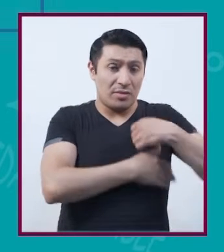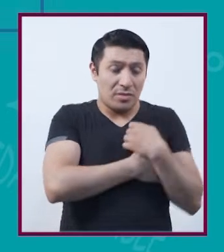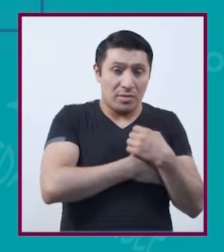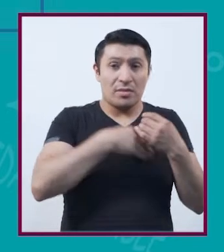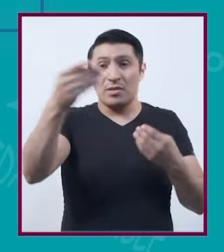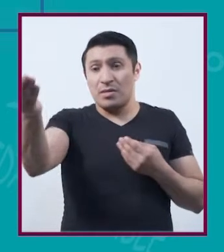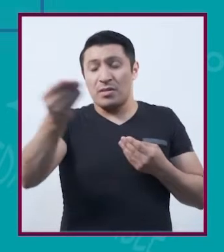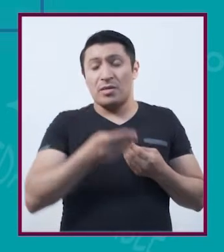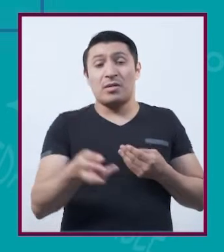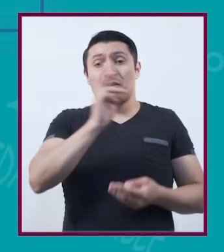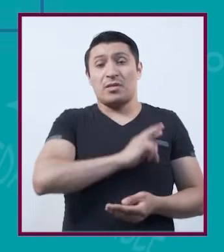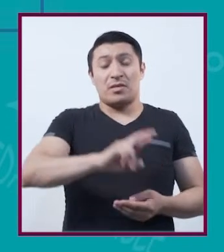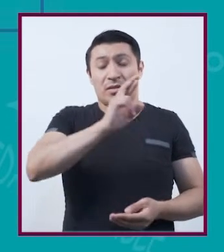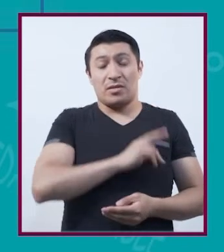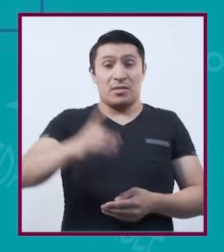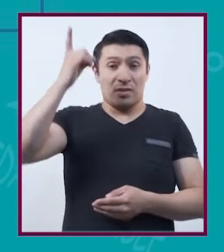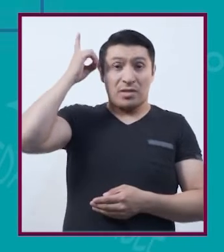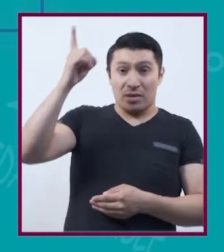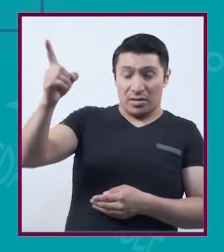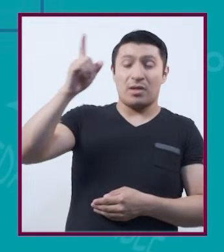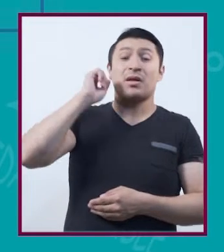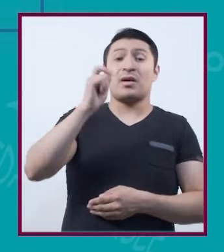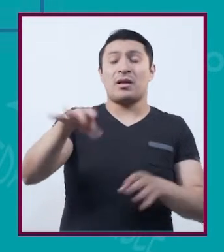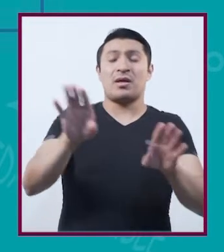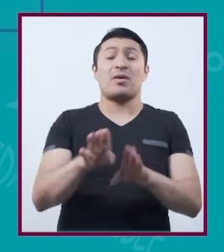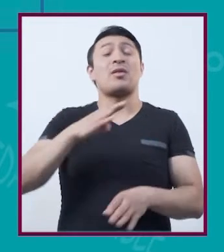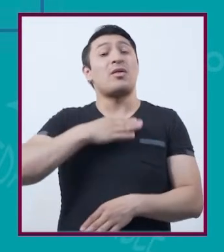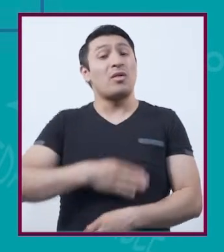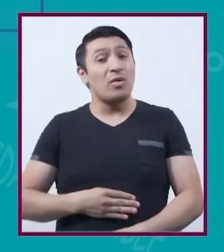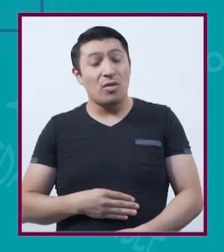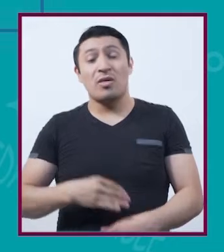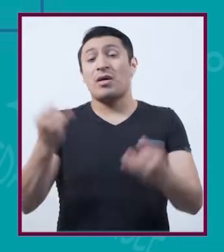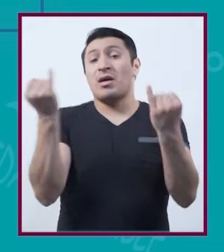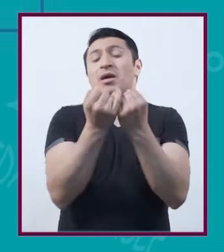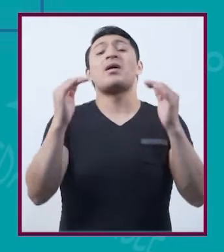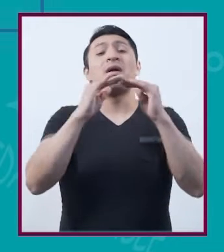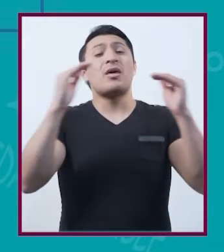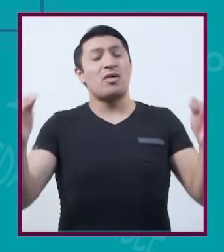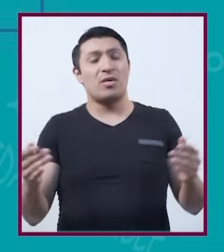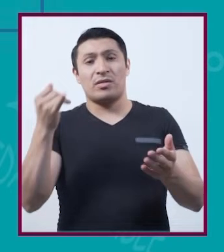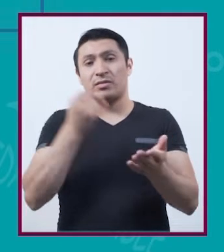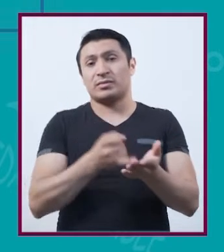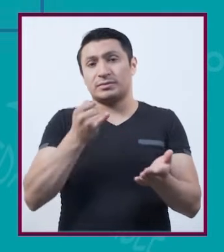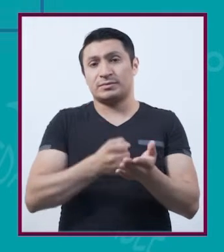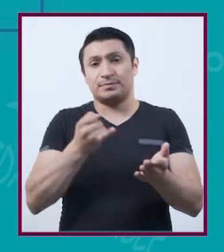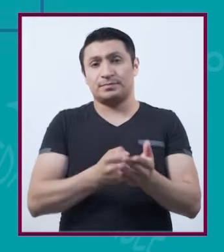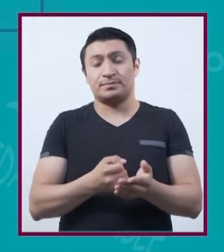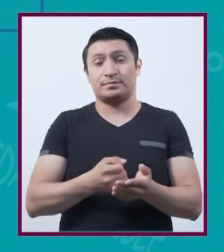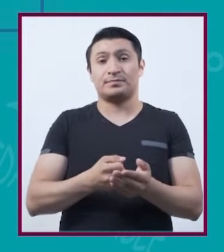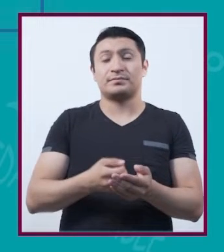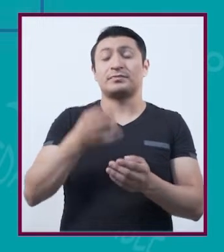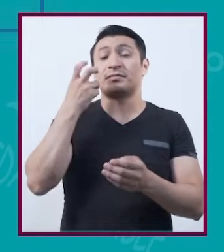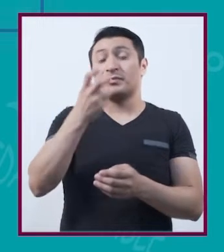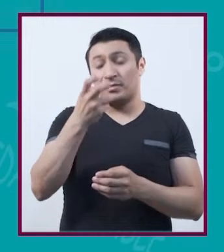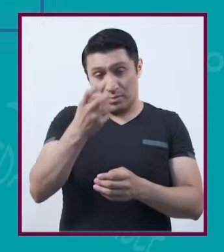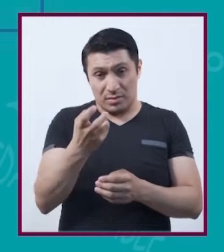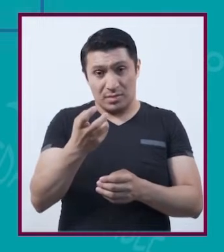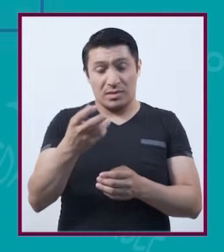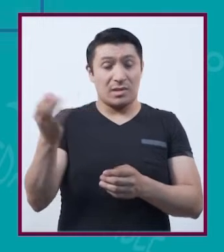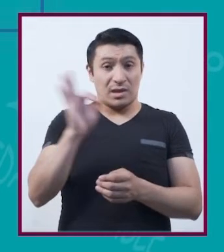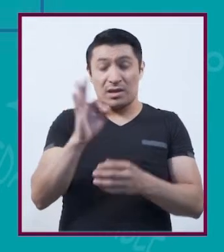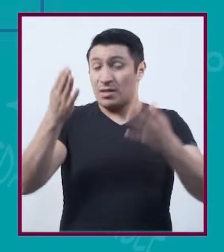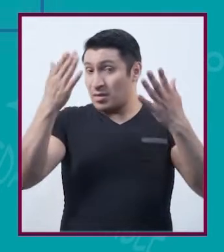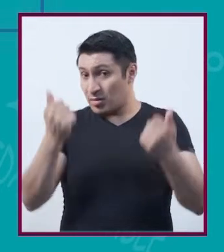en la proporción que debe guardarse entre aquella y la renta del propietario, consiste la justicia y la igualdad en